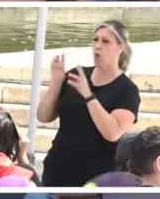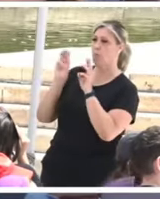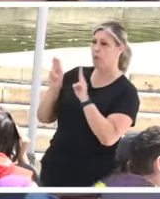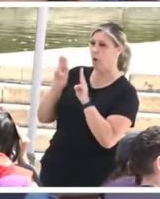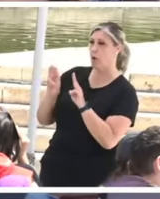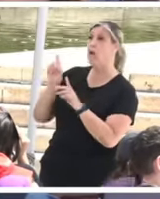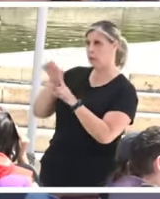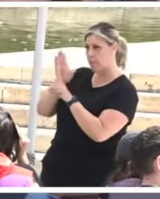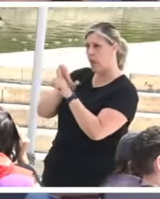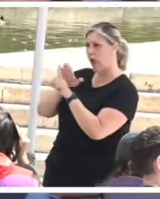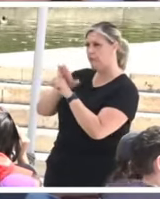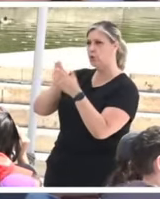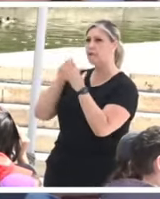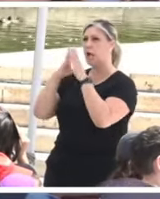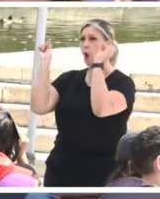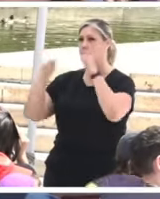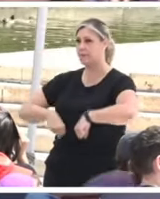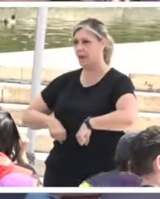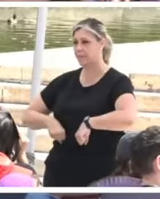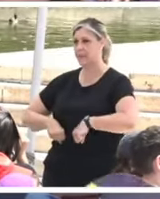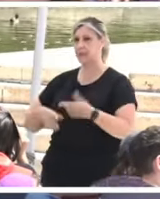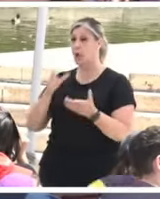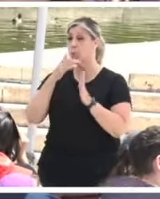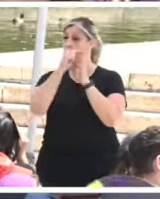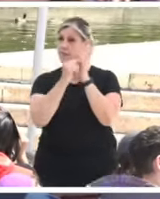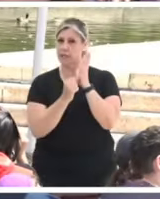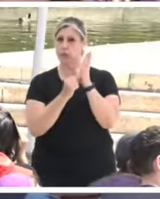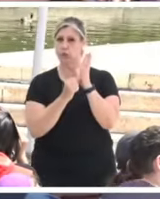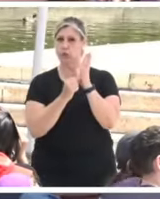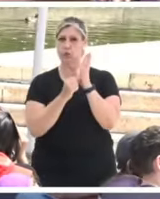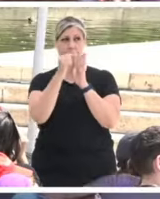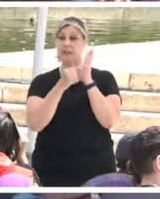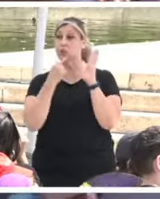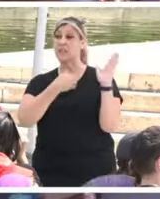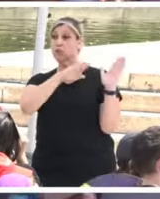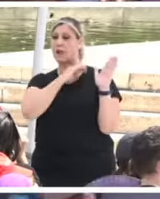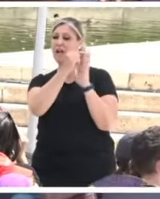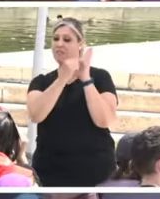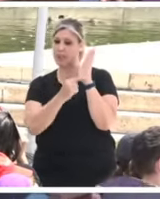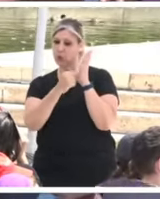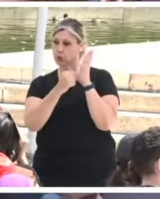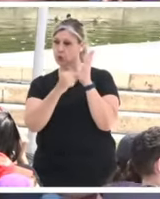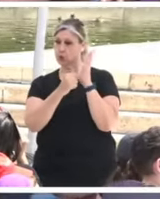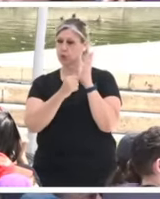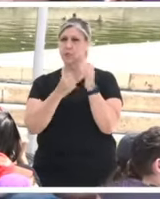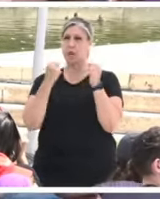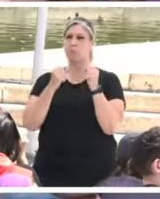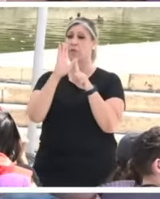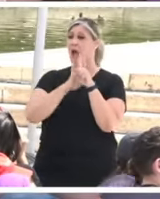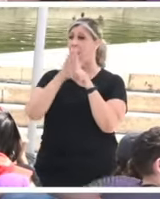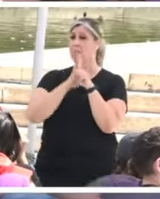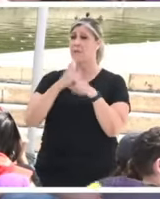incluso el afecto y la complicidad. Los datos, que diría Yolanda. Desde el poder amable de la